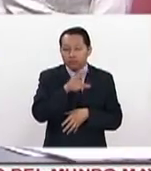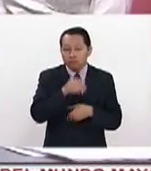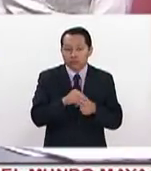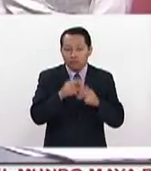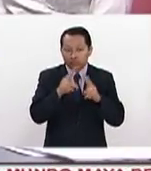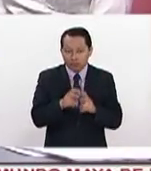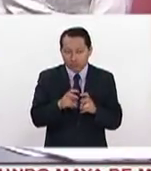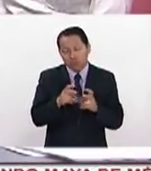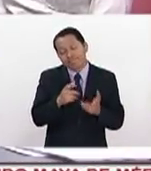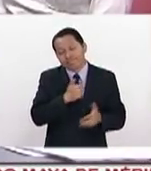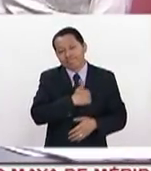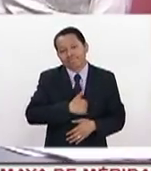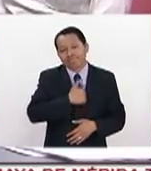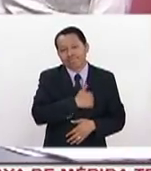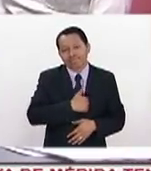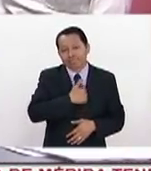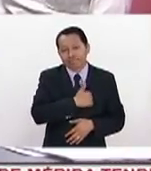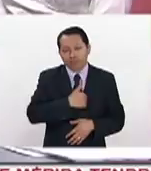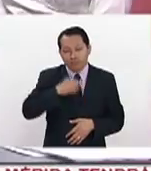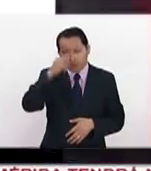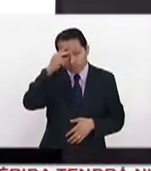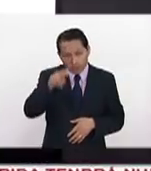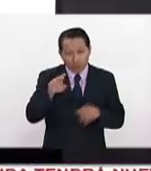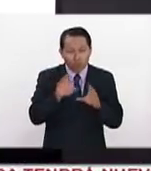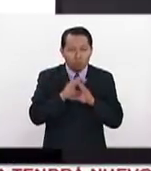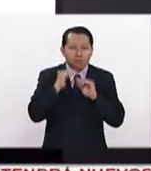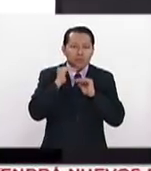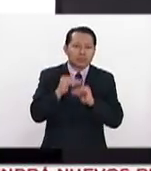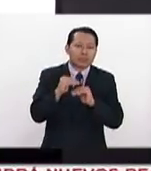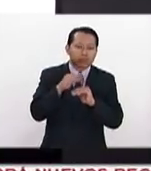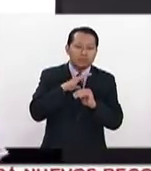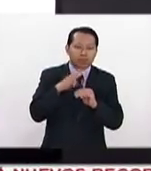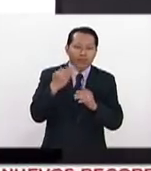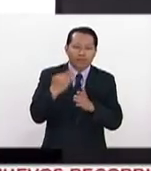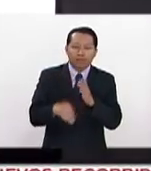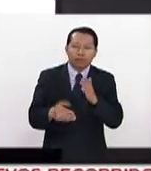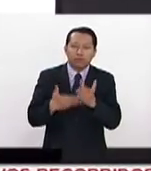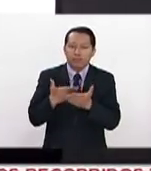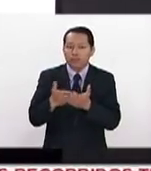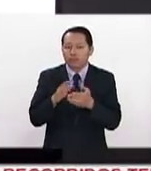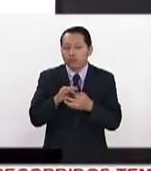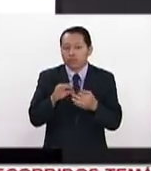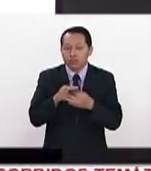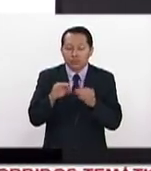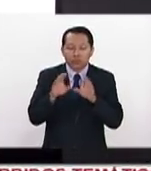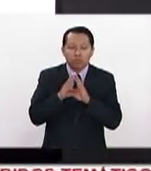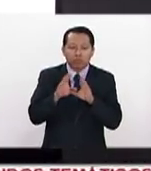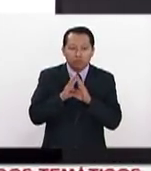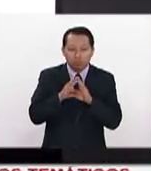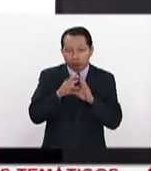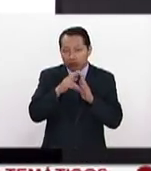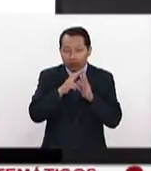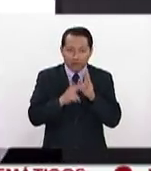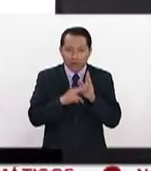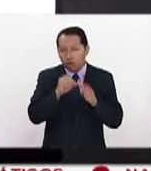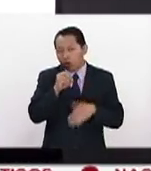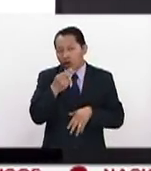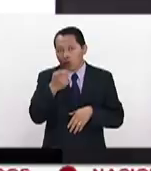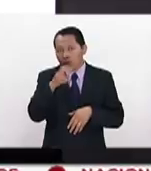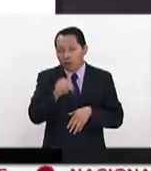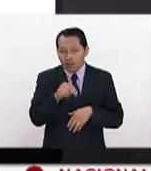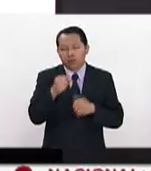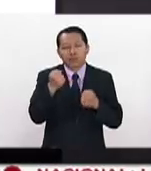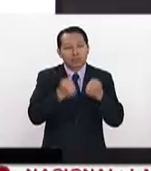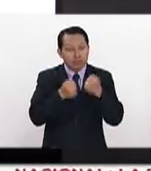temas. Lamentablemente México está un poco limitado en su contrapropuesta, sobre todo, insisto, en el sector de reglas de origen, en el